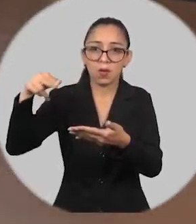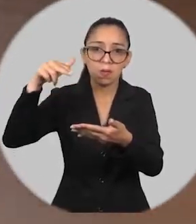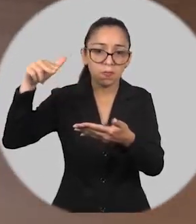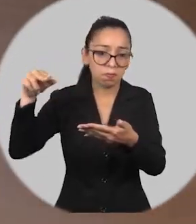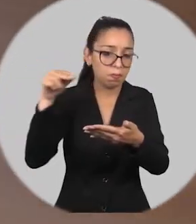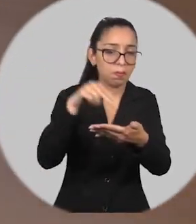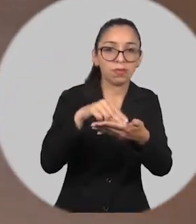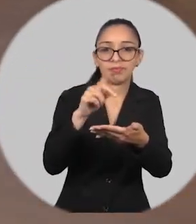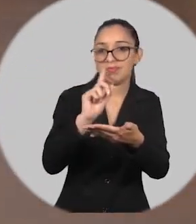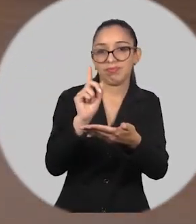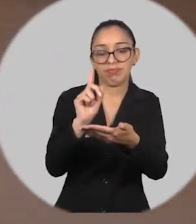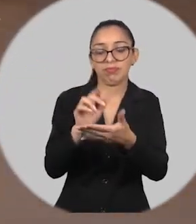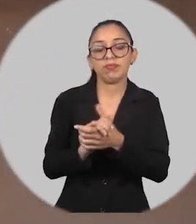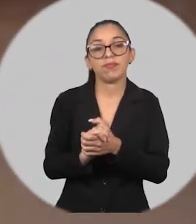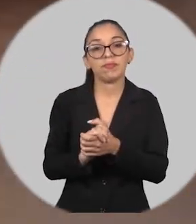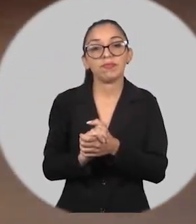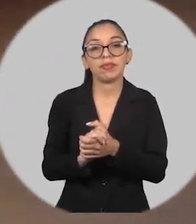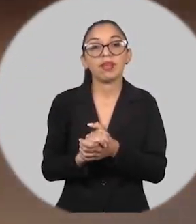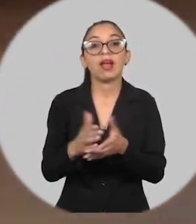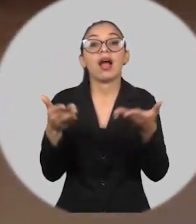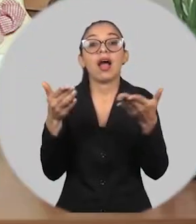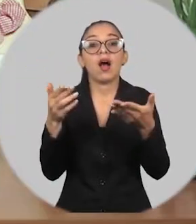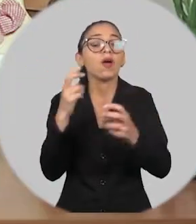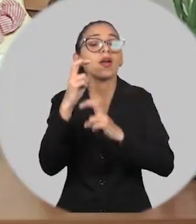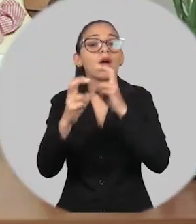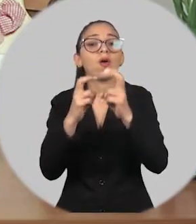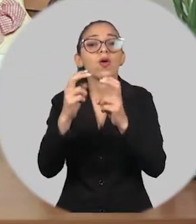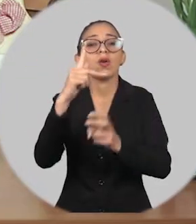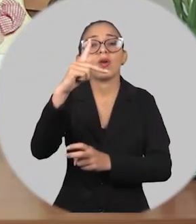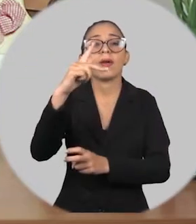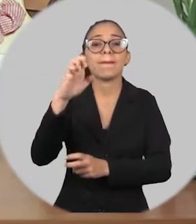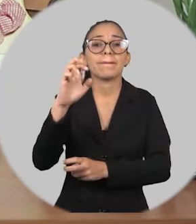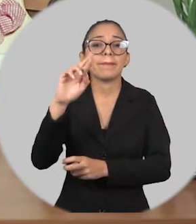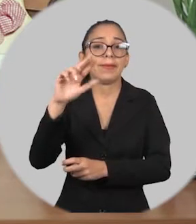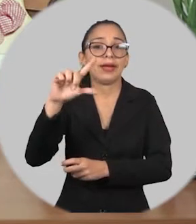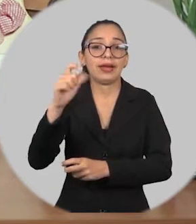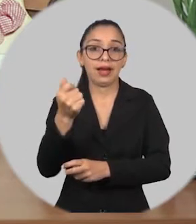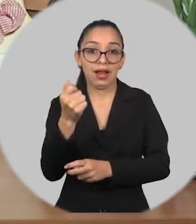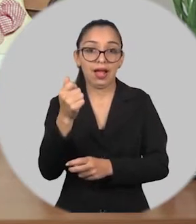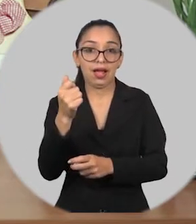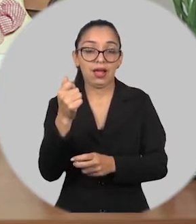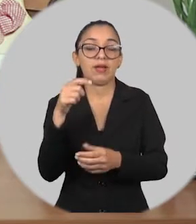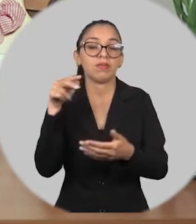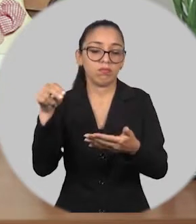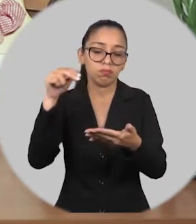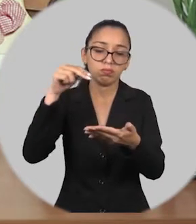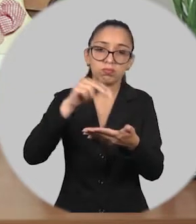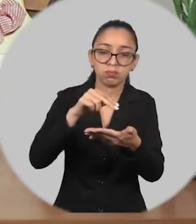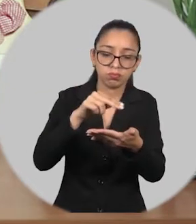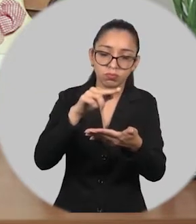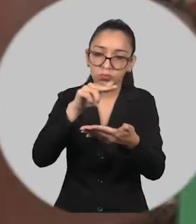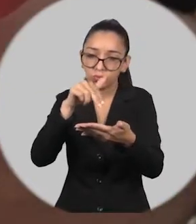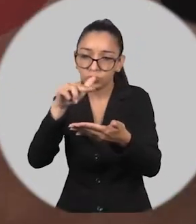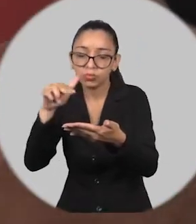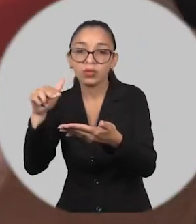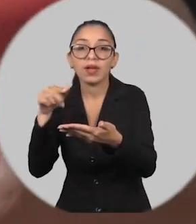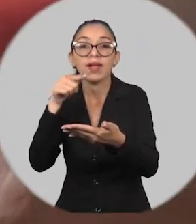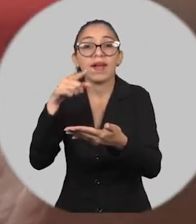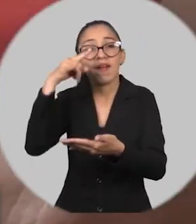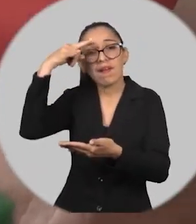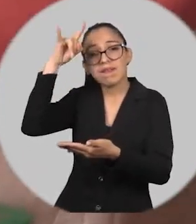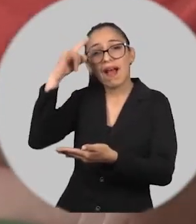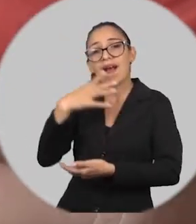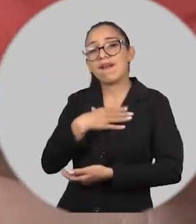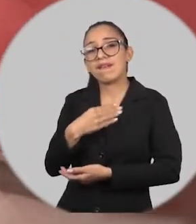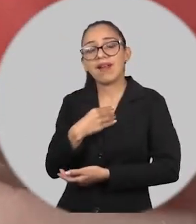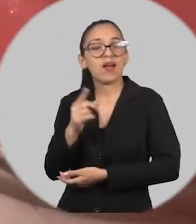Y voy directamente con una base de color perla, ¿sí? En este caso yo decidí no hacer una vaquita blanca,